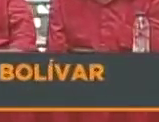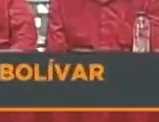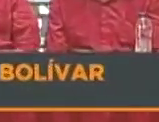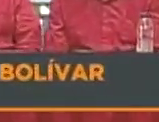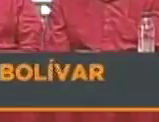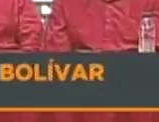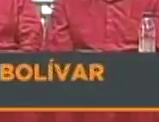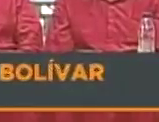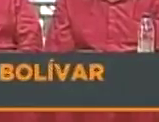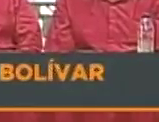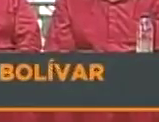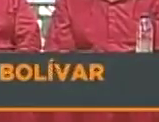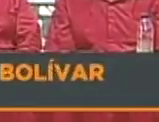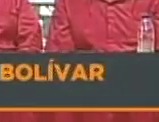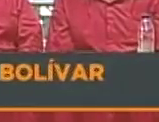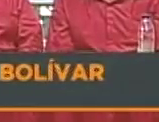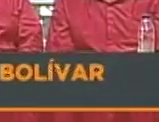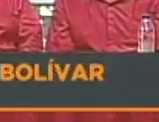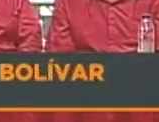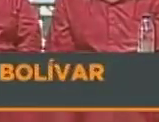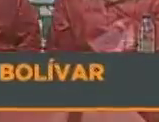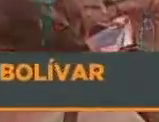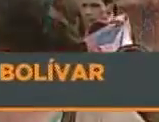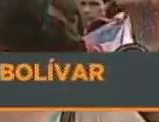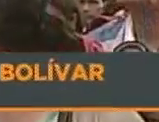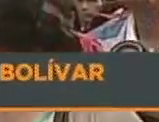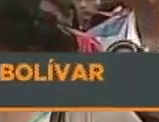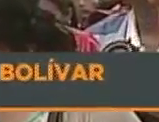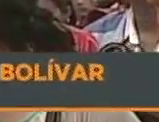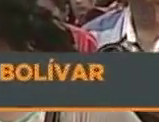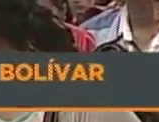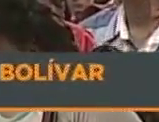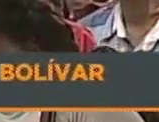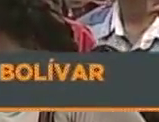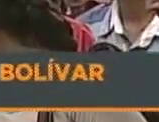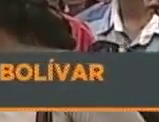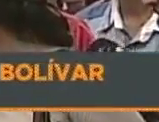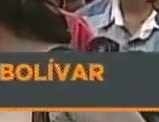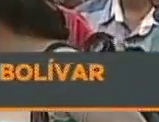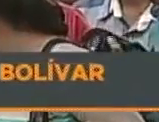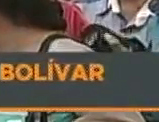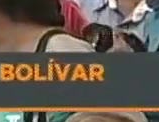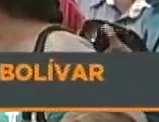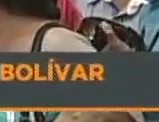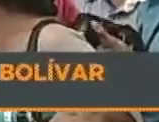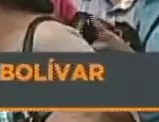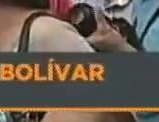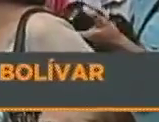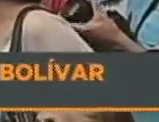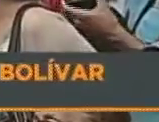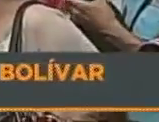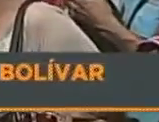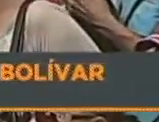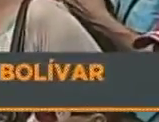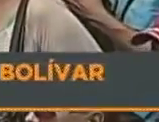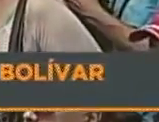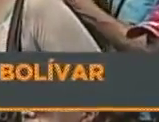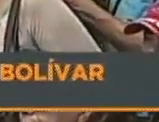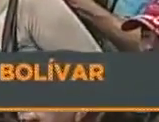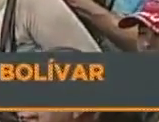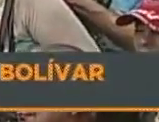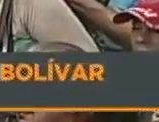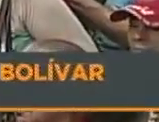En verdad no nos importa, nosotros estamos dispuestos a ser libres. Nosotros estamos dispuestos a llevar